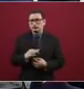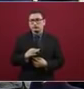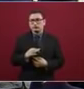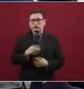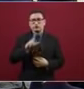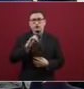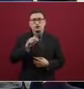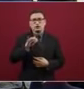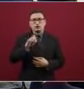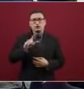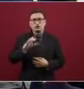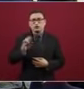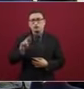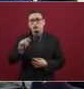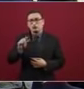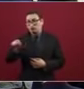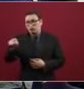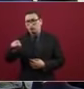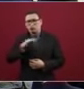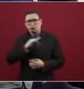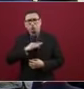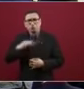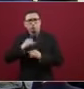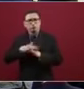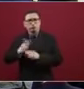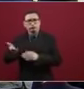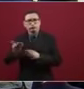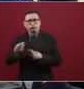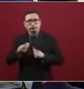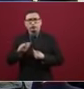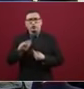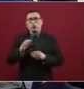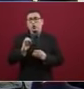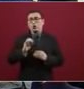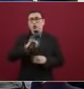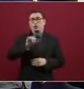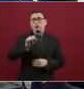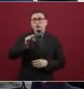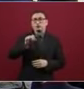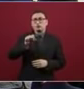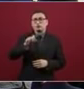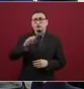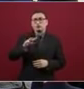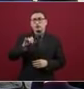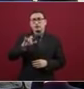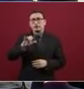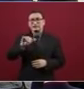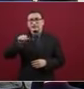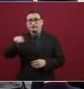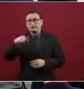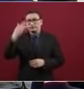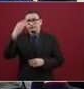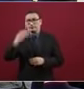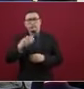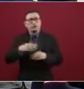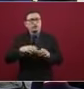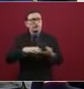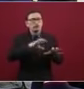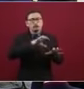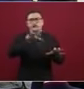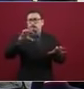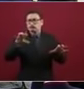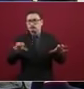Leonel Cota podría, si está a la mano, proporcionar, o Jesús Valencia, la relación de estas